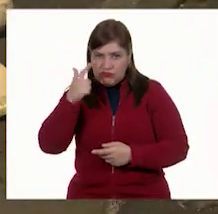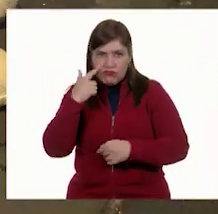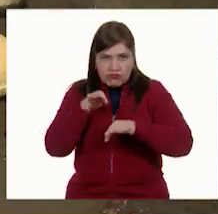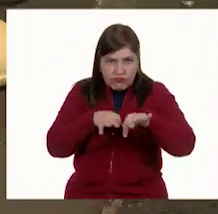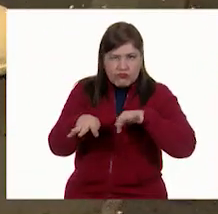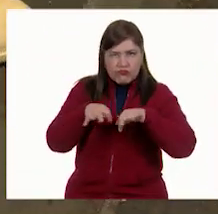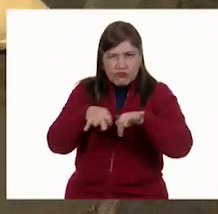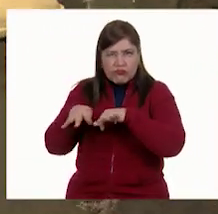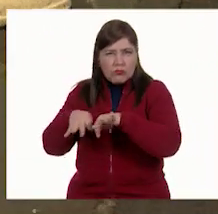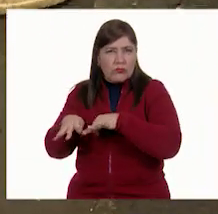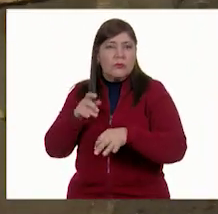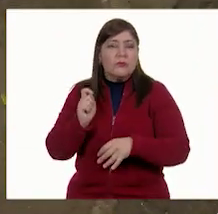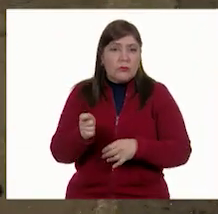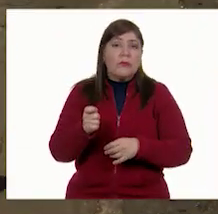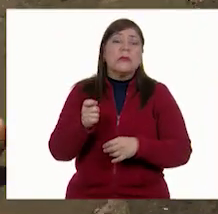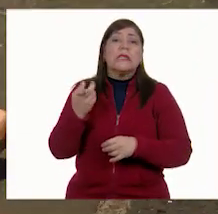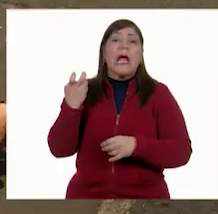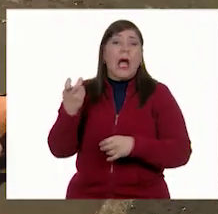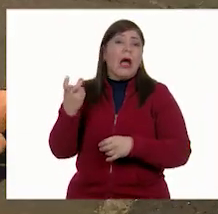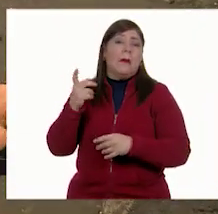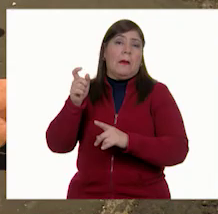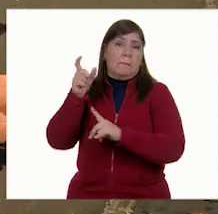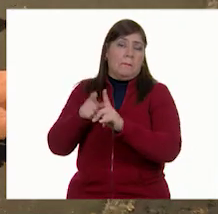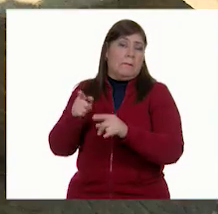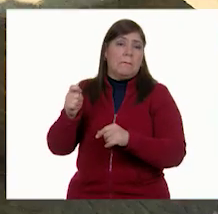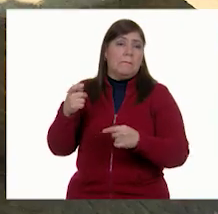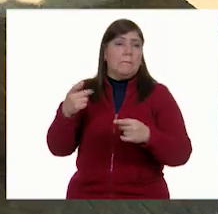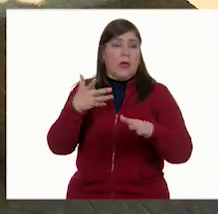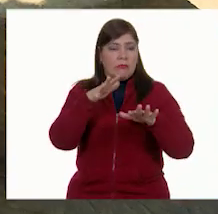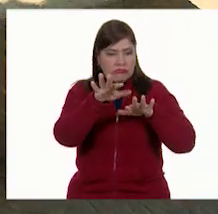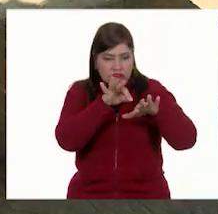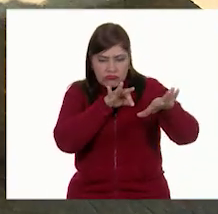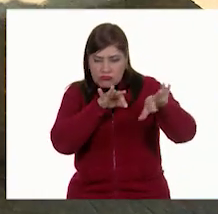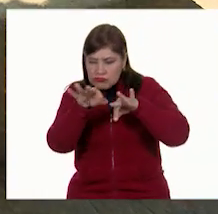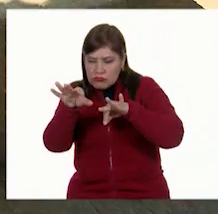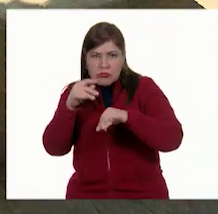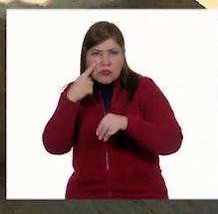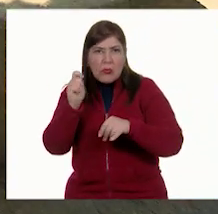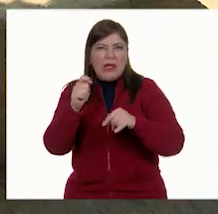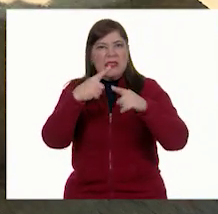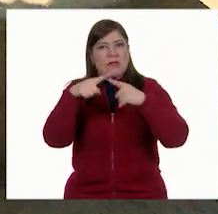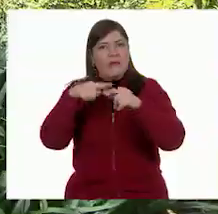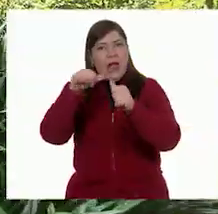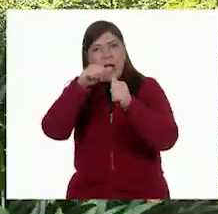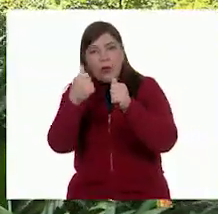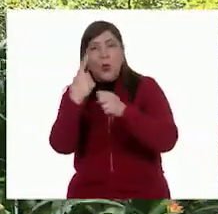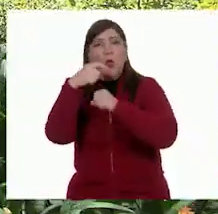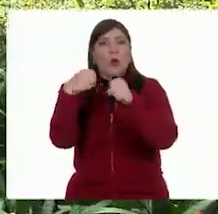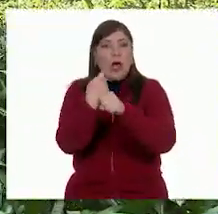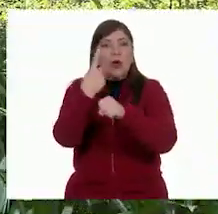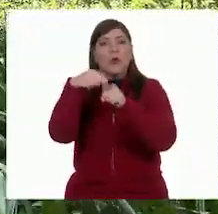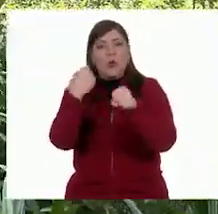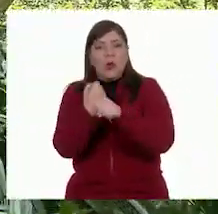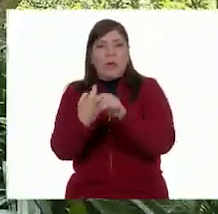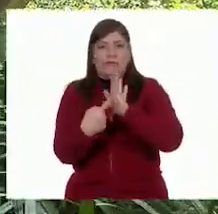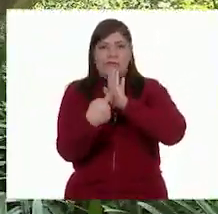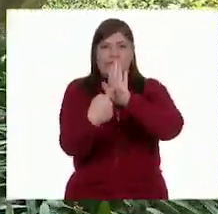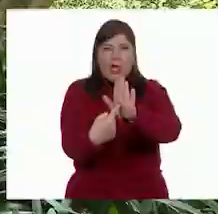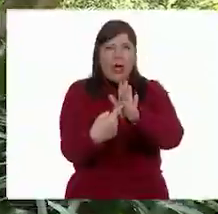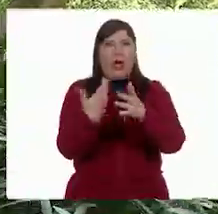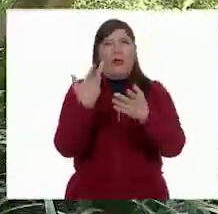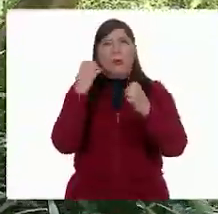profesionalismo. Ha escogido los artistas que presentamos cada año.